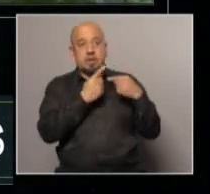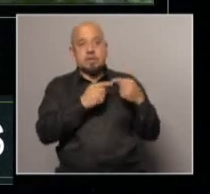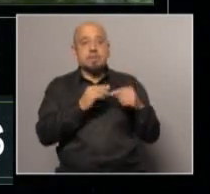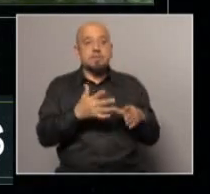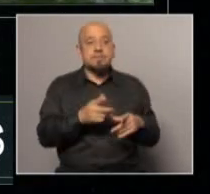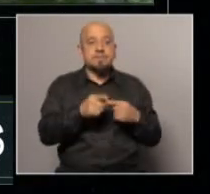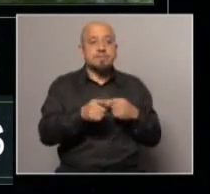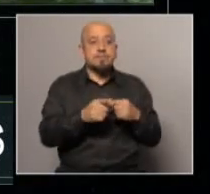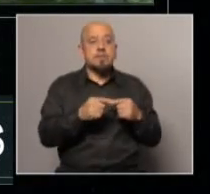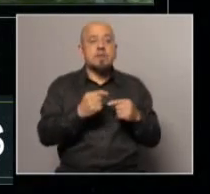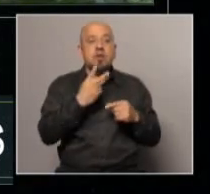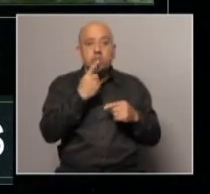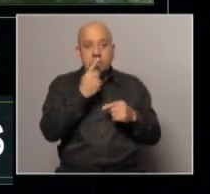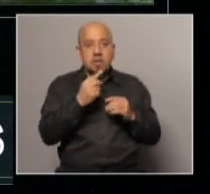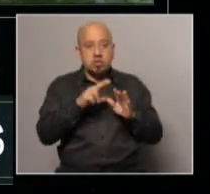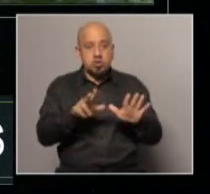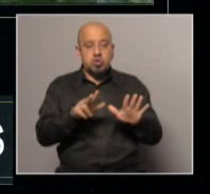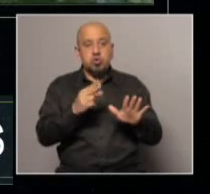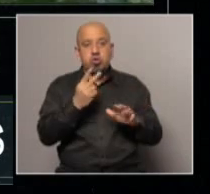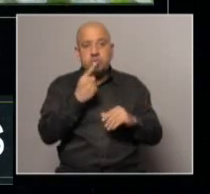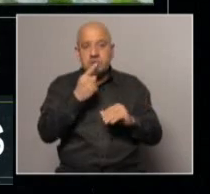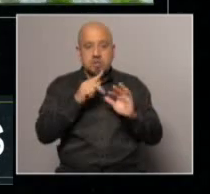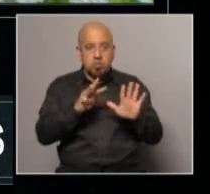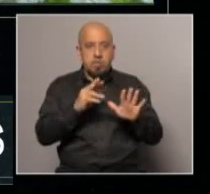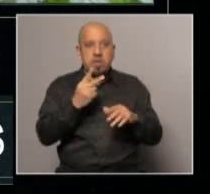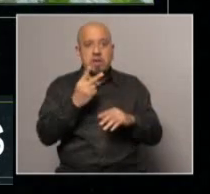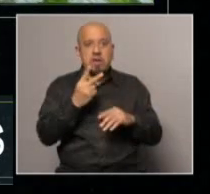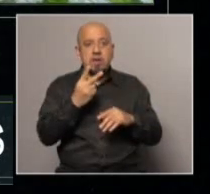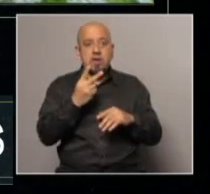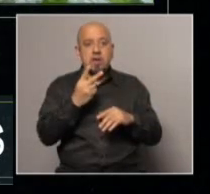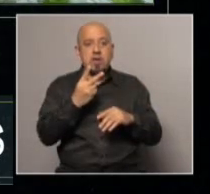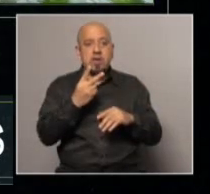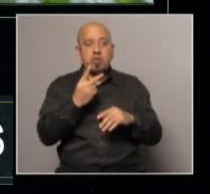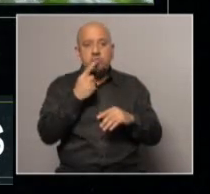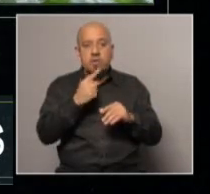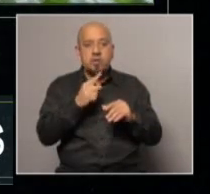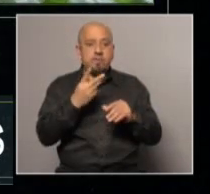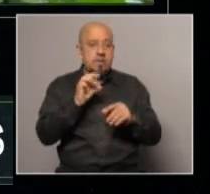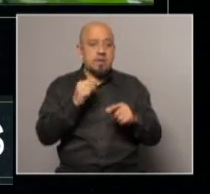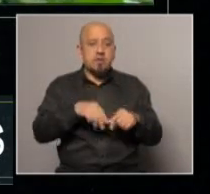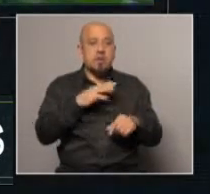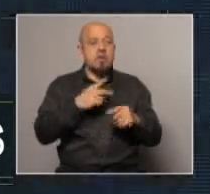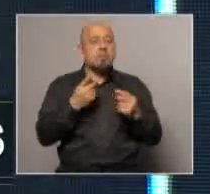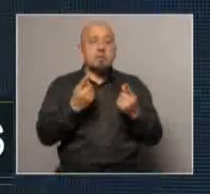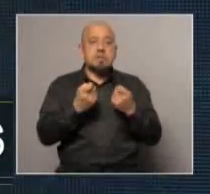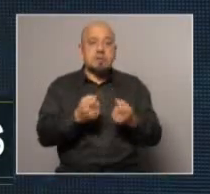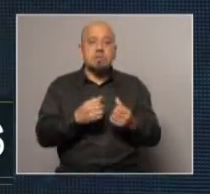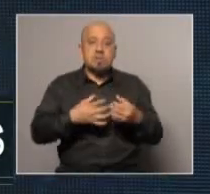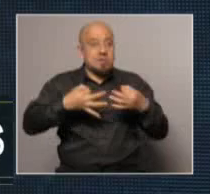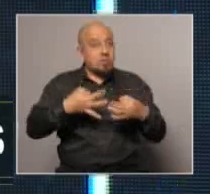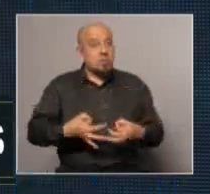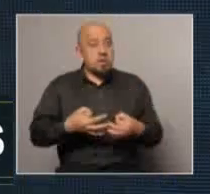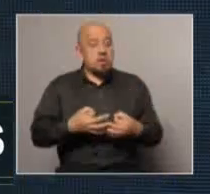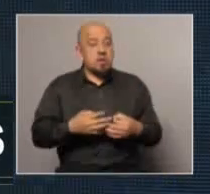que hablaban de la cosecha 2018, 2019 y 2020, ¿no? Lo que necesitamos es seguridad jurídica hacia el futuro. ¿No? Seguimos a nivel